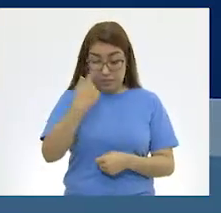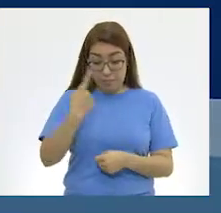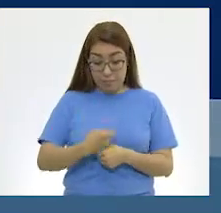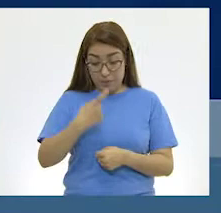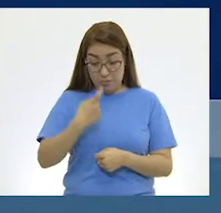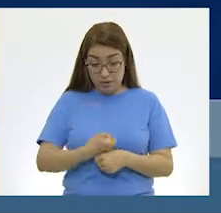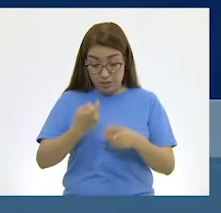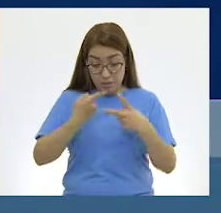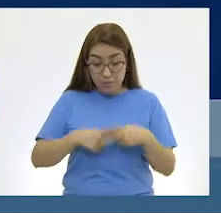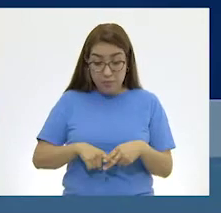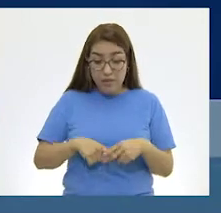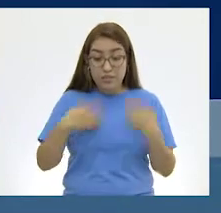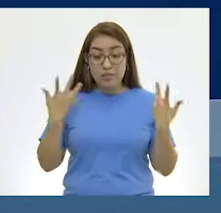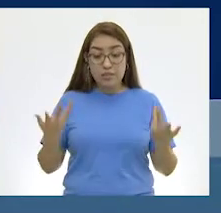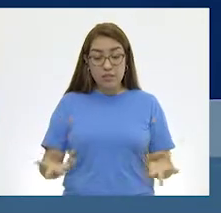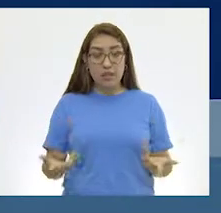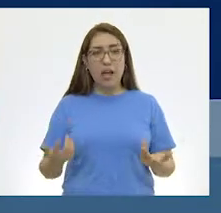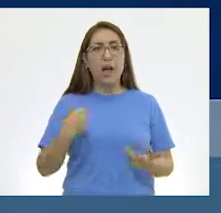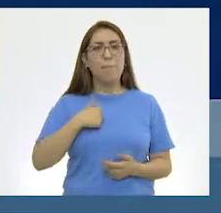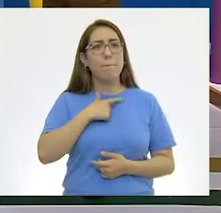introducción